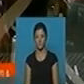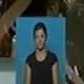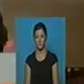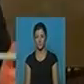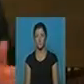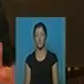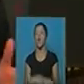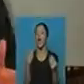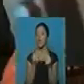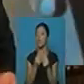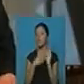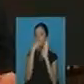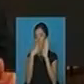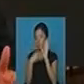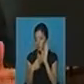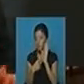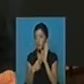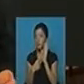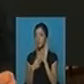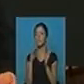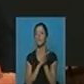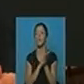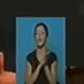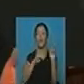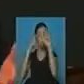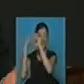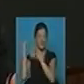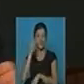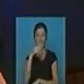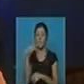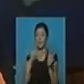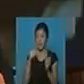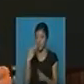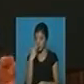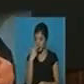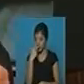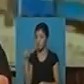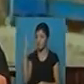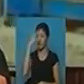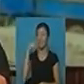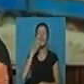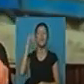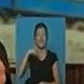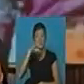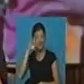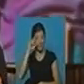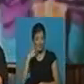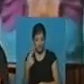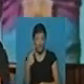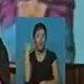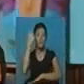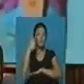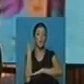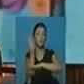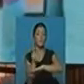varios perfiles que se cruzan con este tema de la experiencia de Bolivia. Es, decía Inde, un referente de la izquierda, pero de una nueva